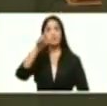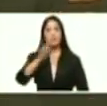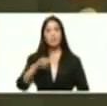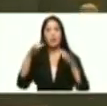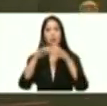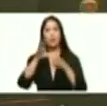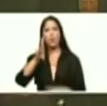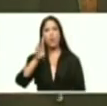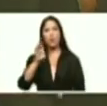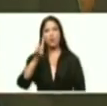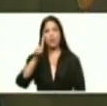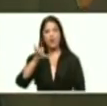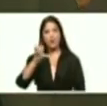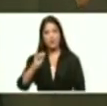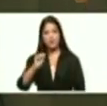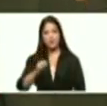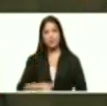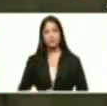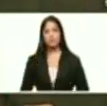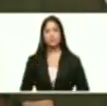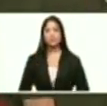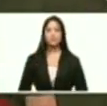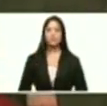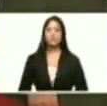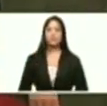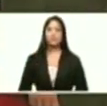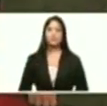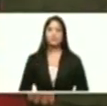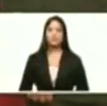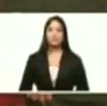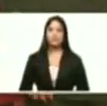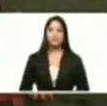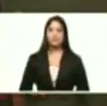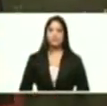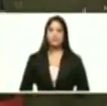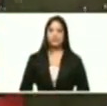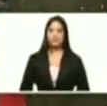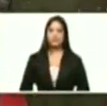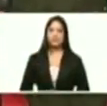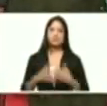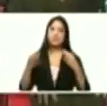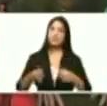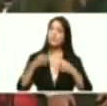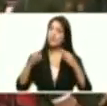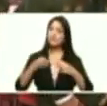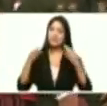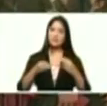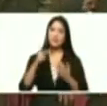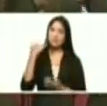siempre presente.